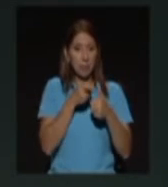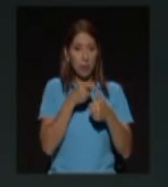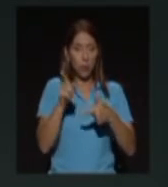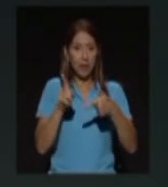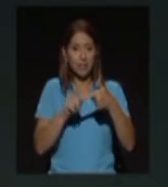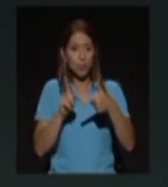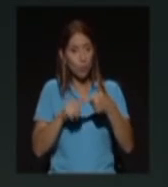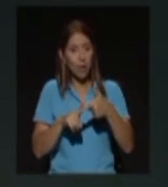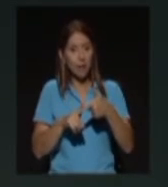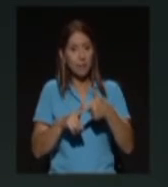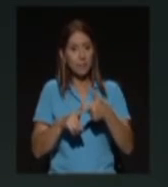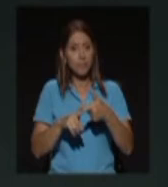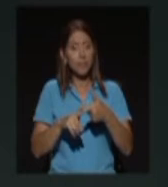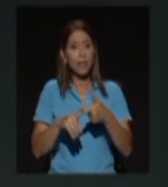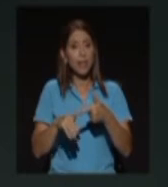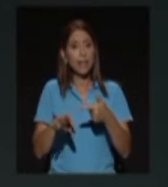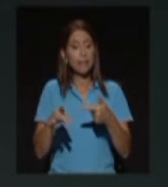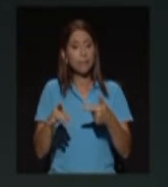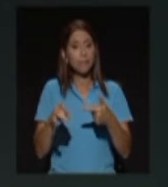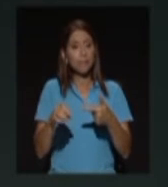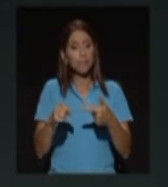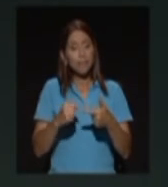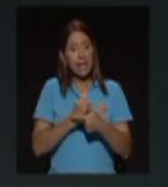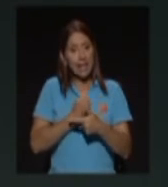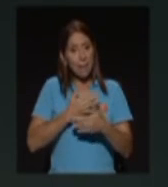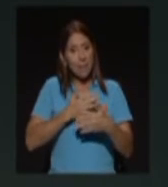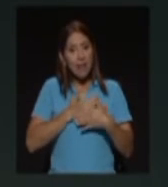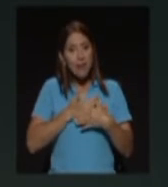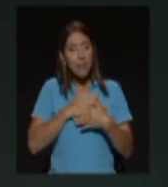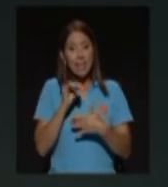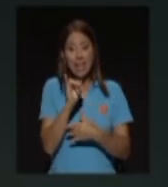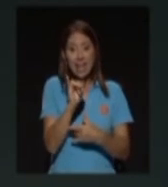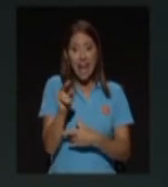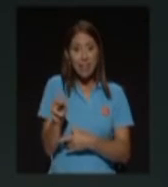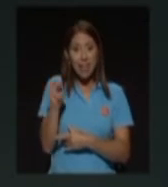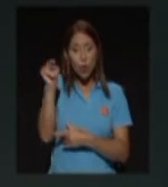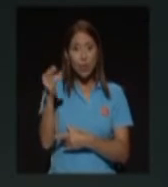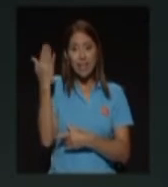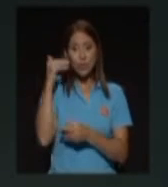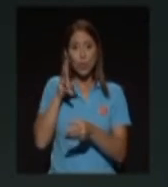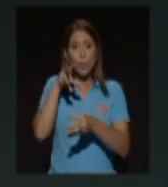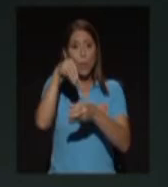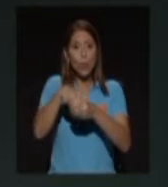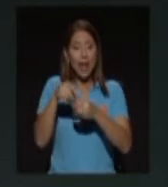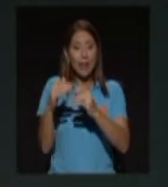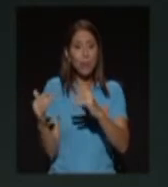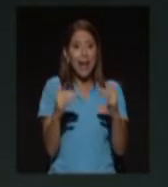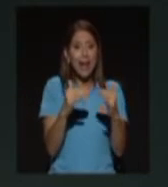pues lamentablemente Irlanda del Norte estuvo involucrada en una guerra